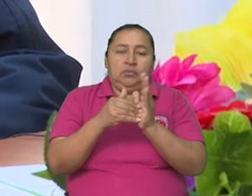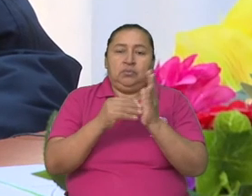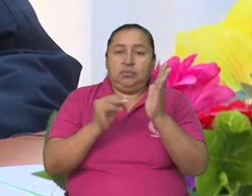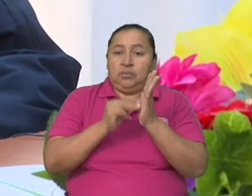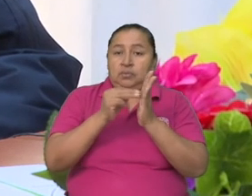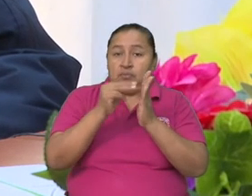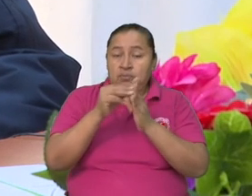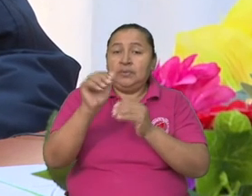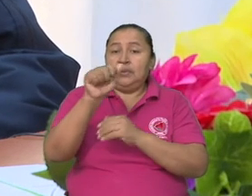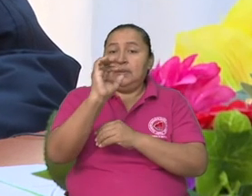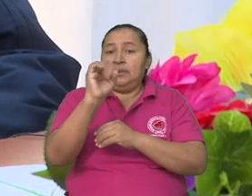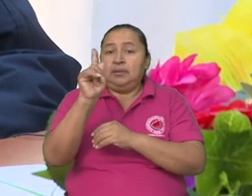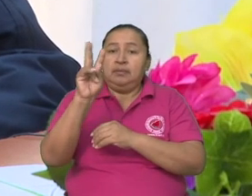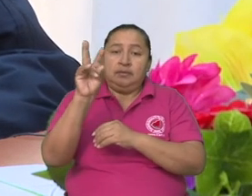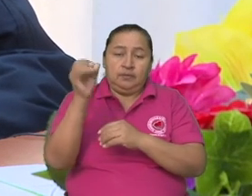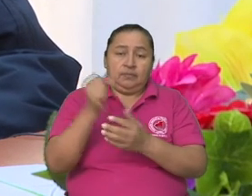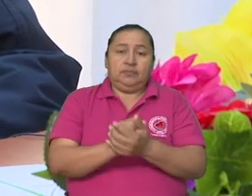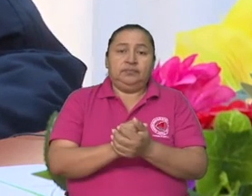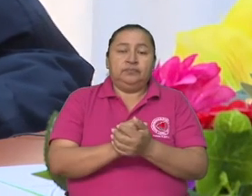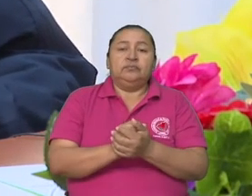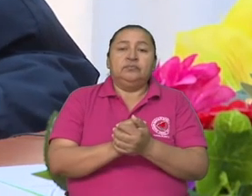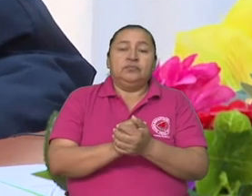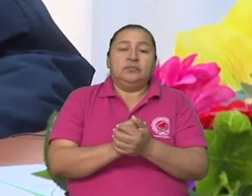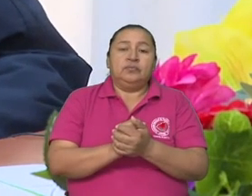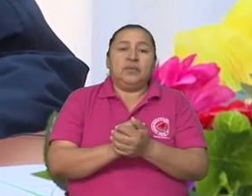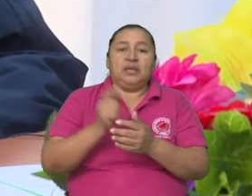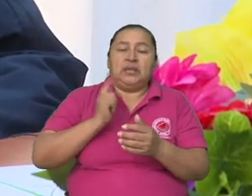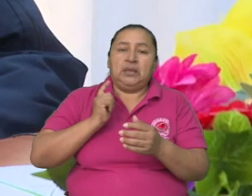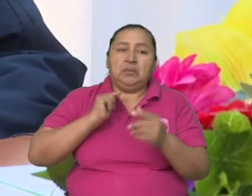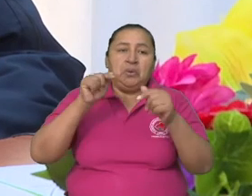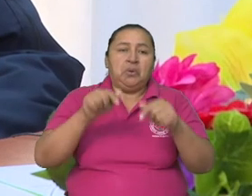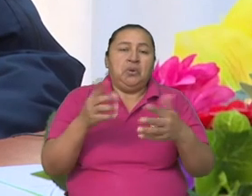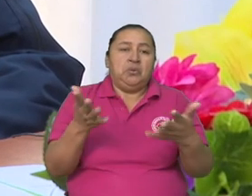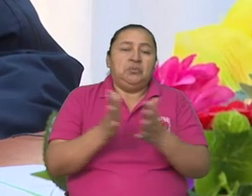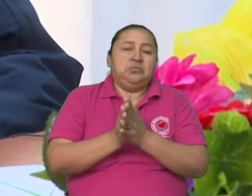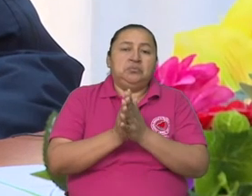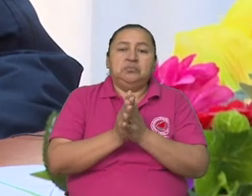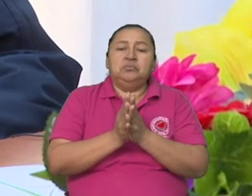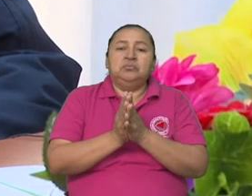22,000 millones de activos. Entonces, tenemos islas